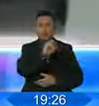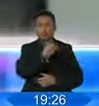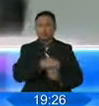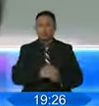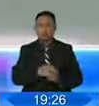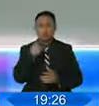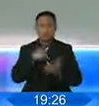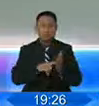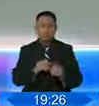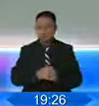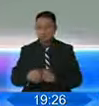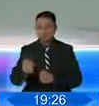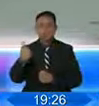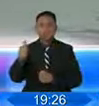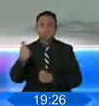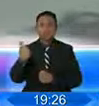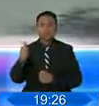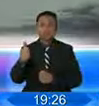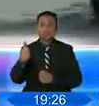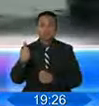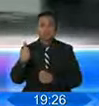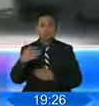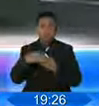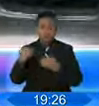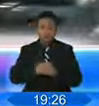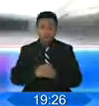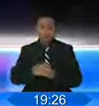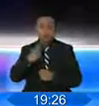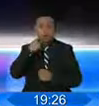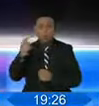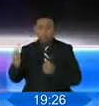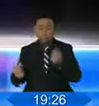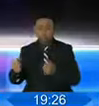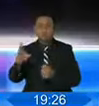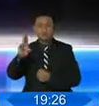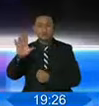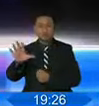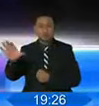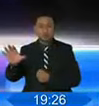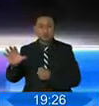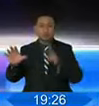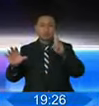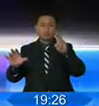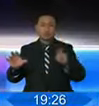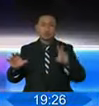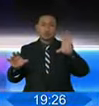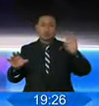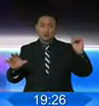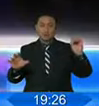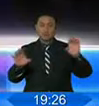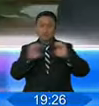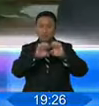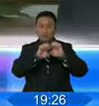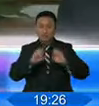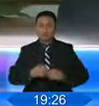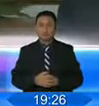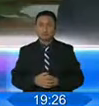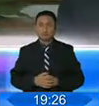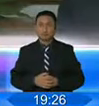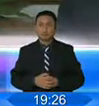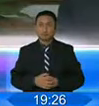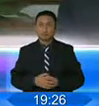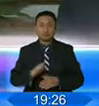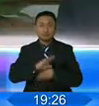de $10, $7.50 el conductor y $2.50 la empresa. Todos los viajes